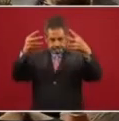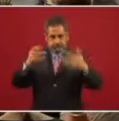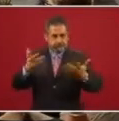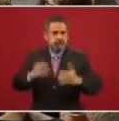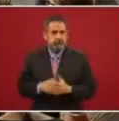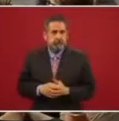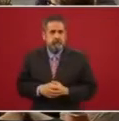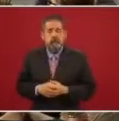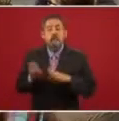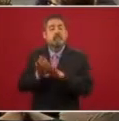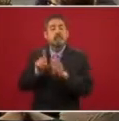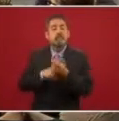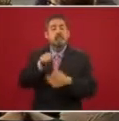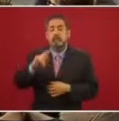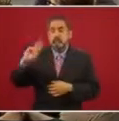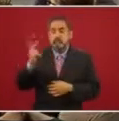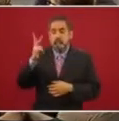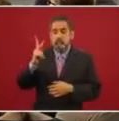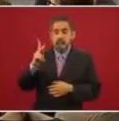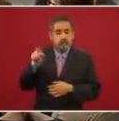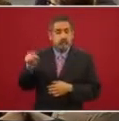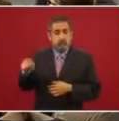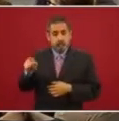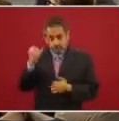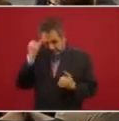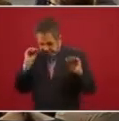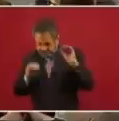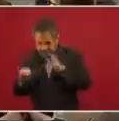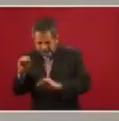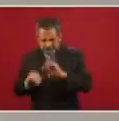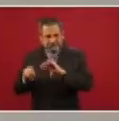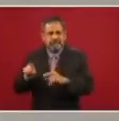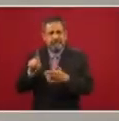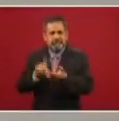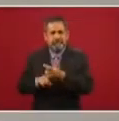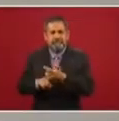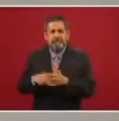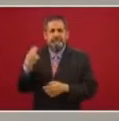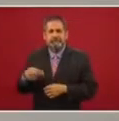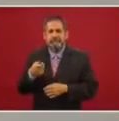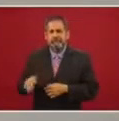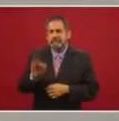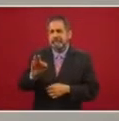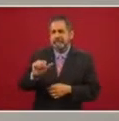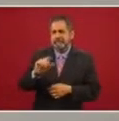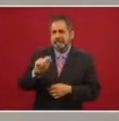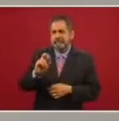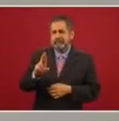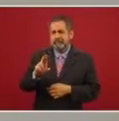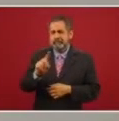factor de transferencia este es un producto que es un derivado del suero que desde hace muchos